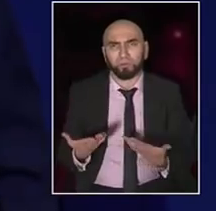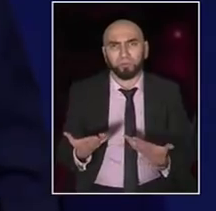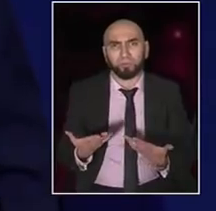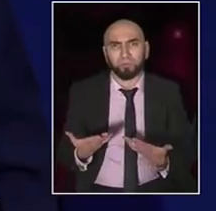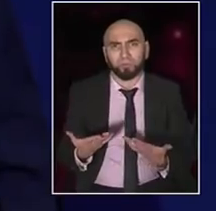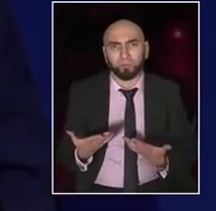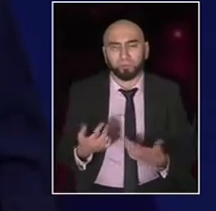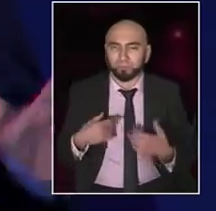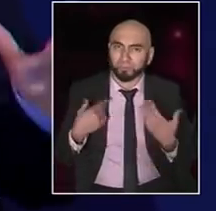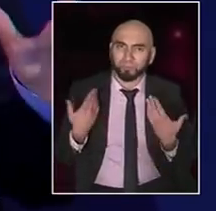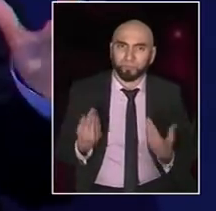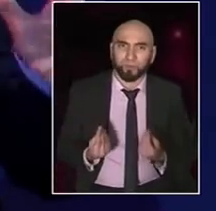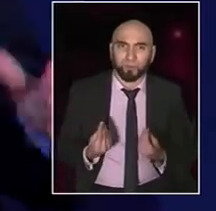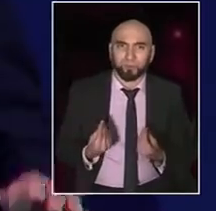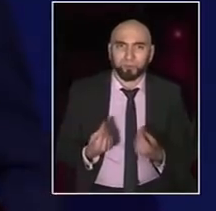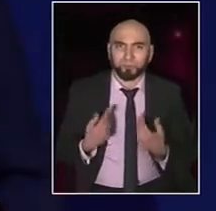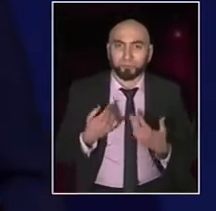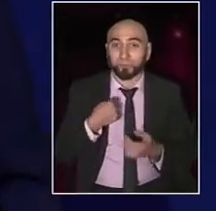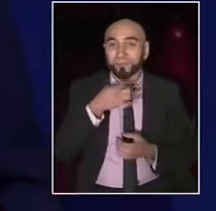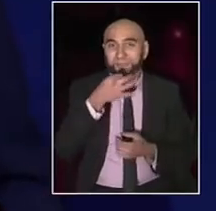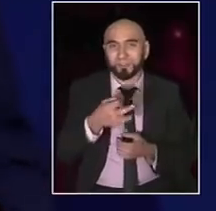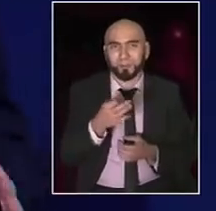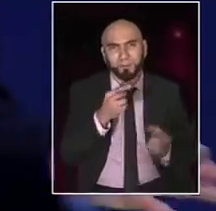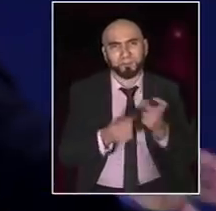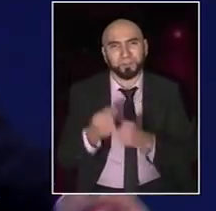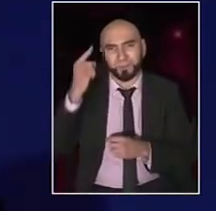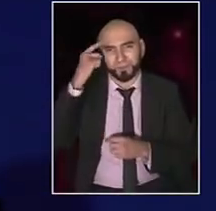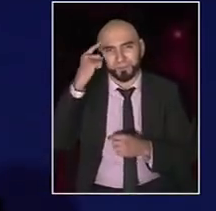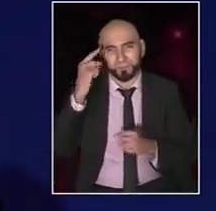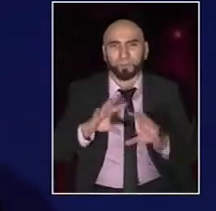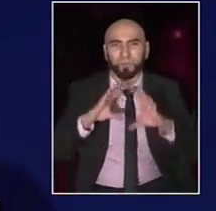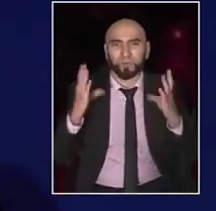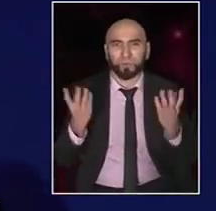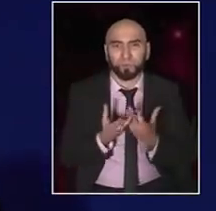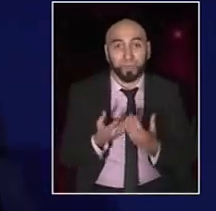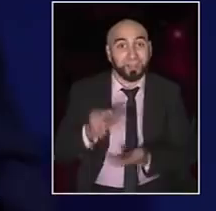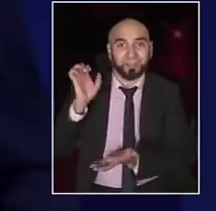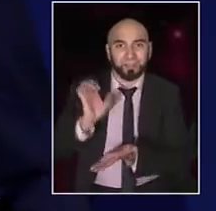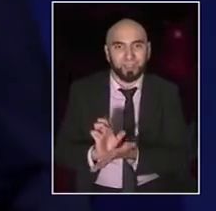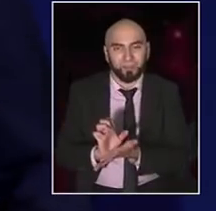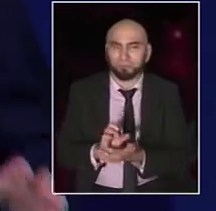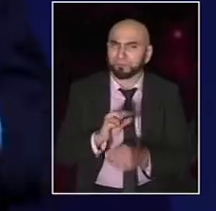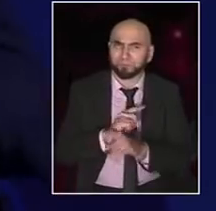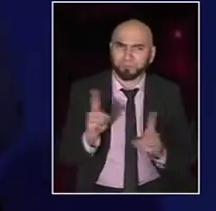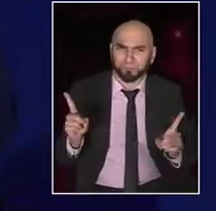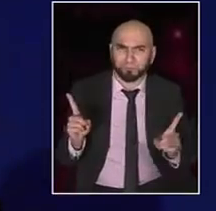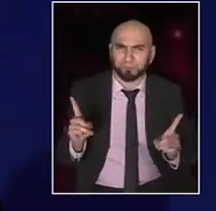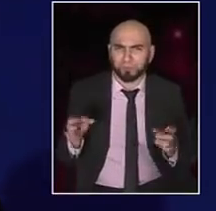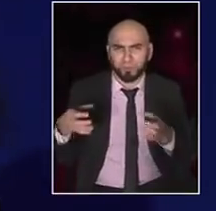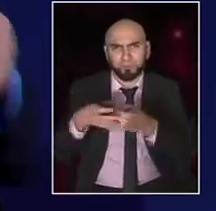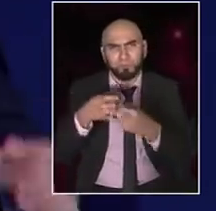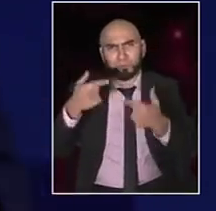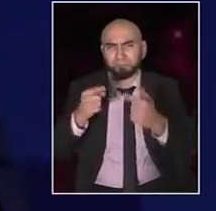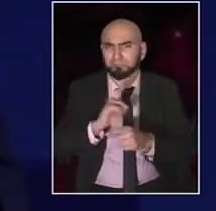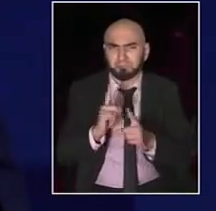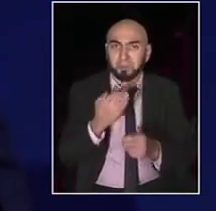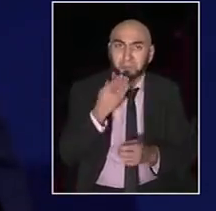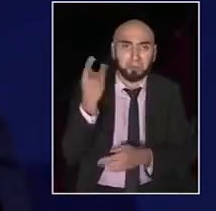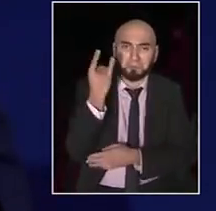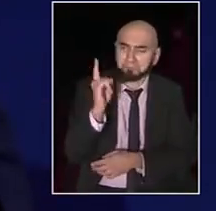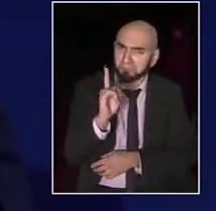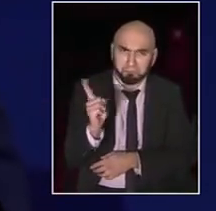por eso que cuando yo les decía, los que están pensando el mundo no son los estados, no son los partidos, muchas veces no son las universidades